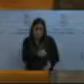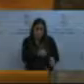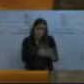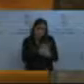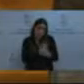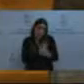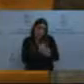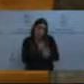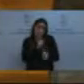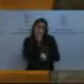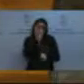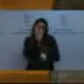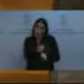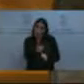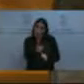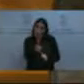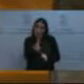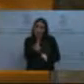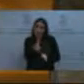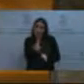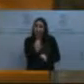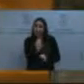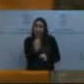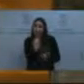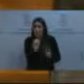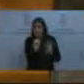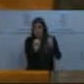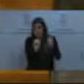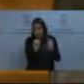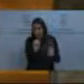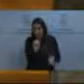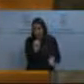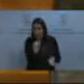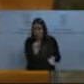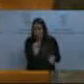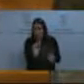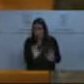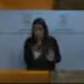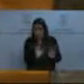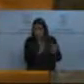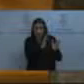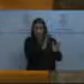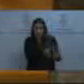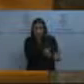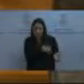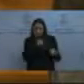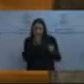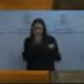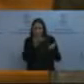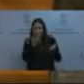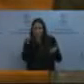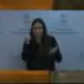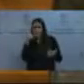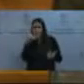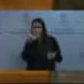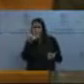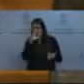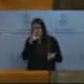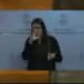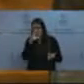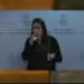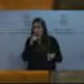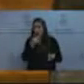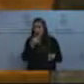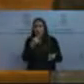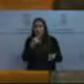tendrían tarifa cero, por decirlo de alguna manera. Sin embargo, usted hizo unas declaraciones en febrero en las que no deja